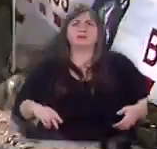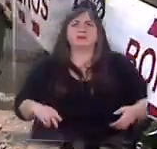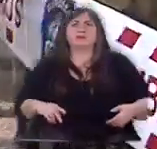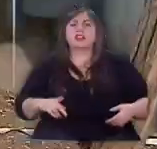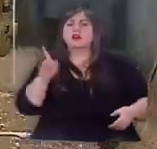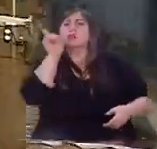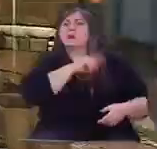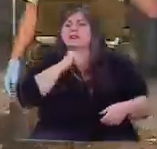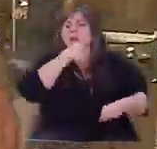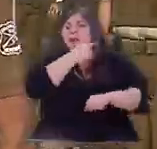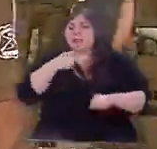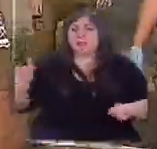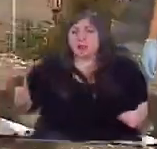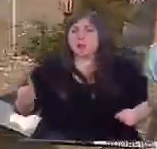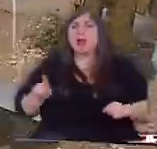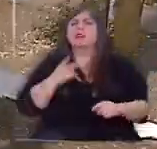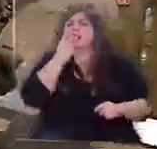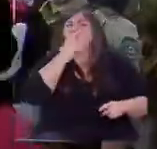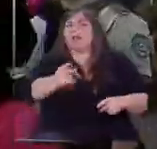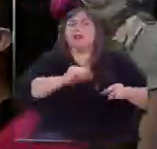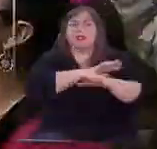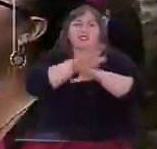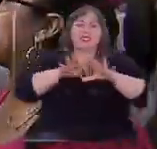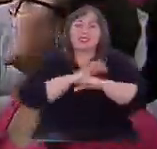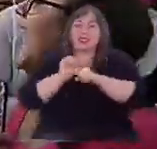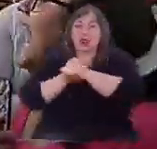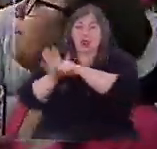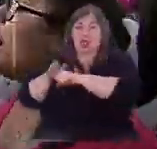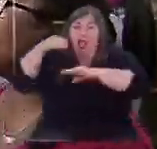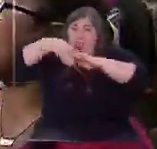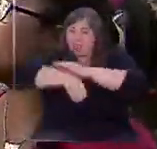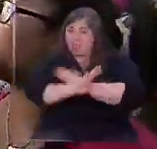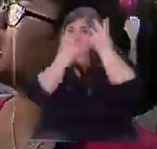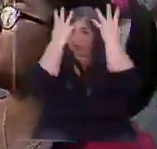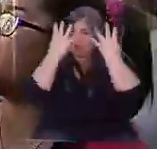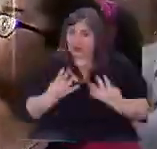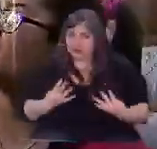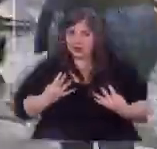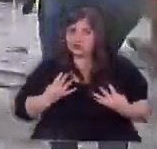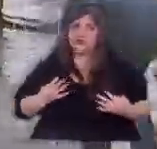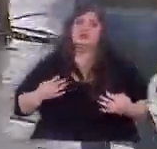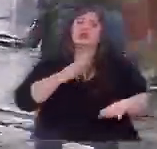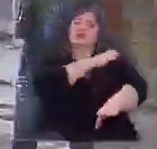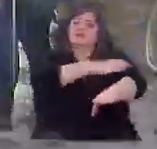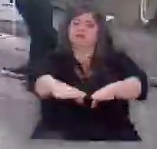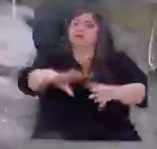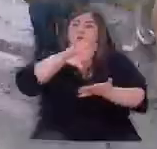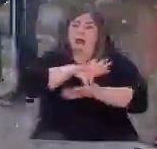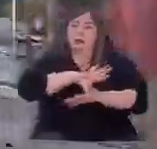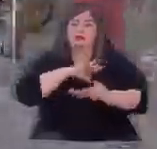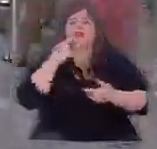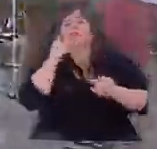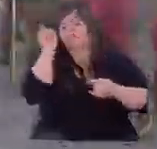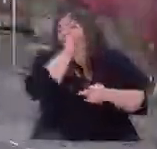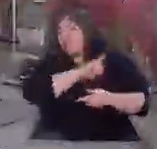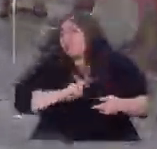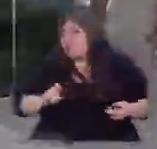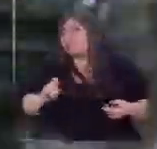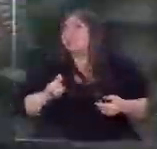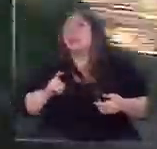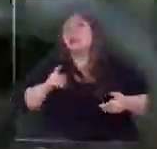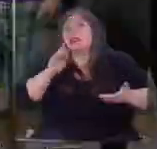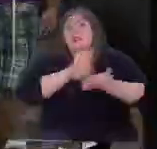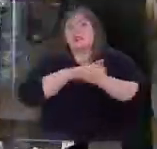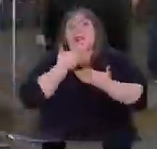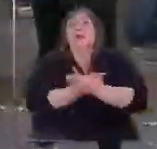En las últimas semanas se han reportado casos de coronavirus en varios penales del país. Escenario complejo en términos